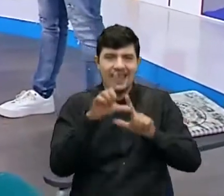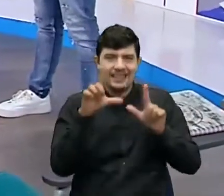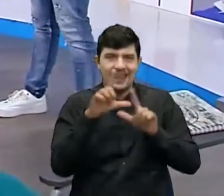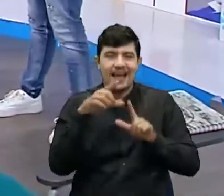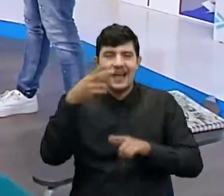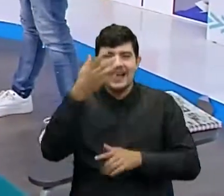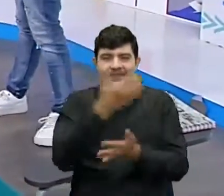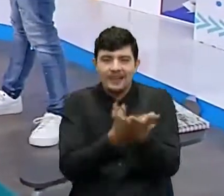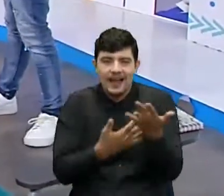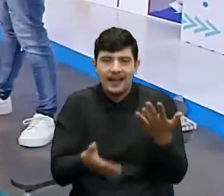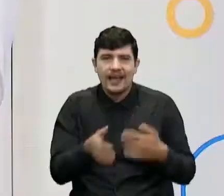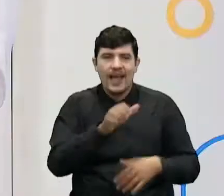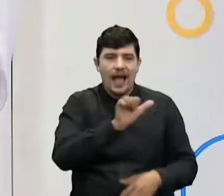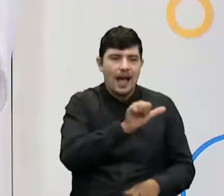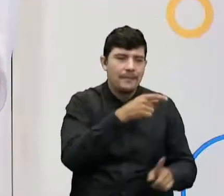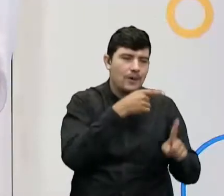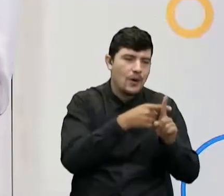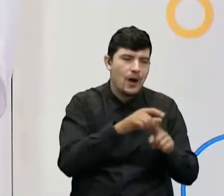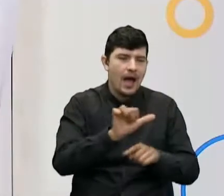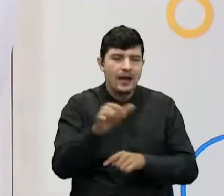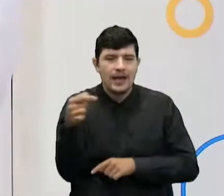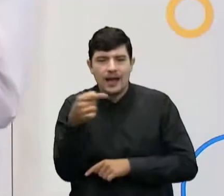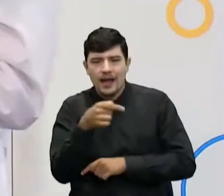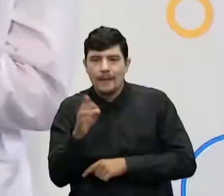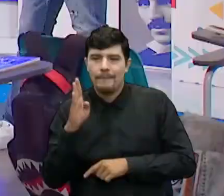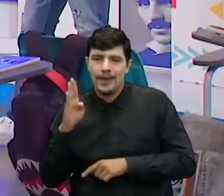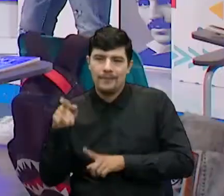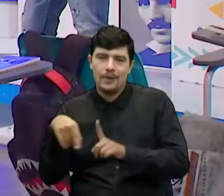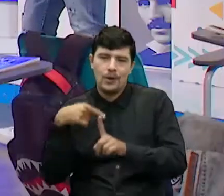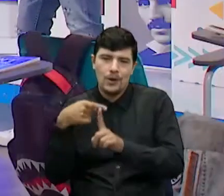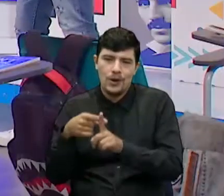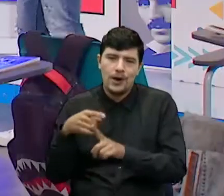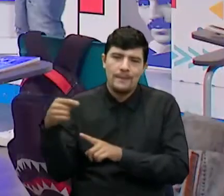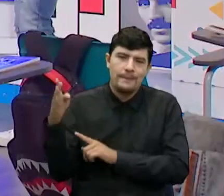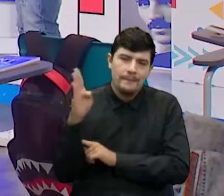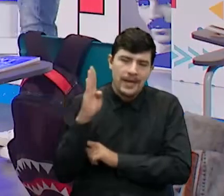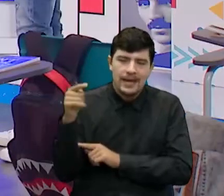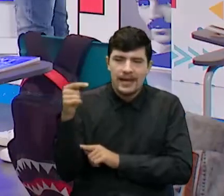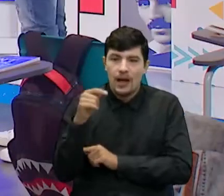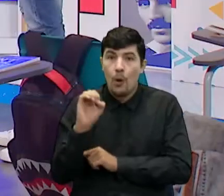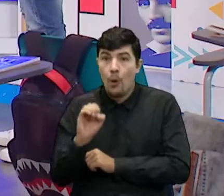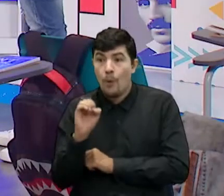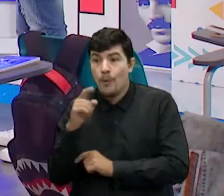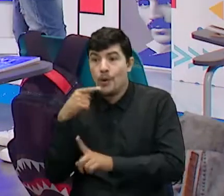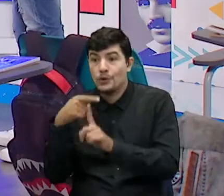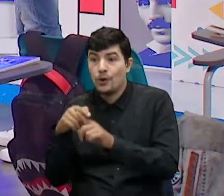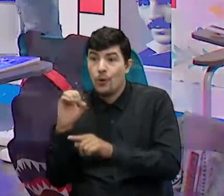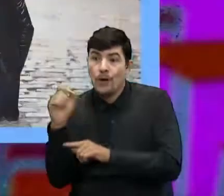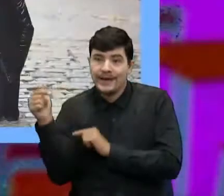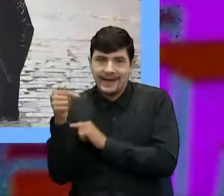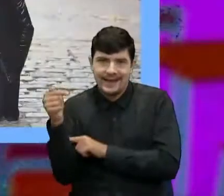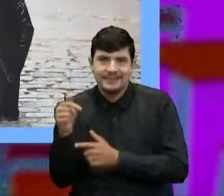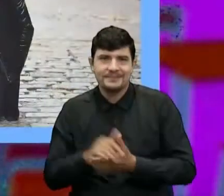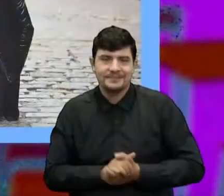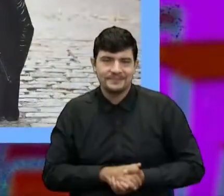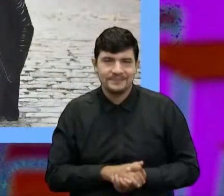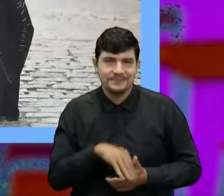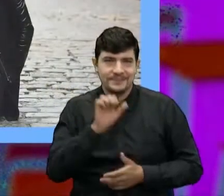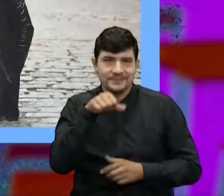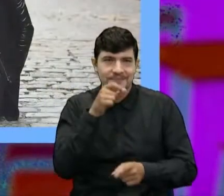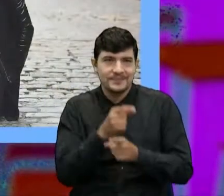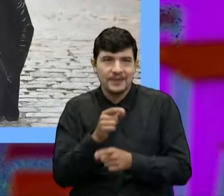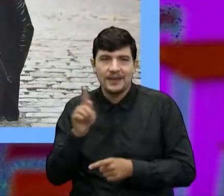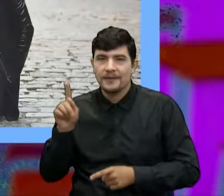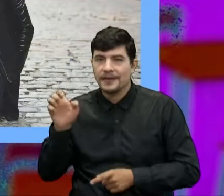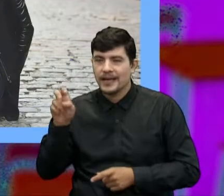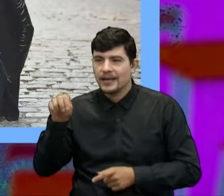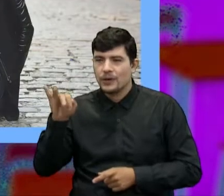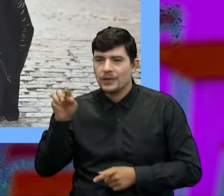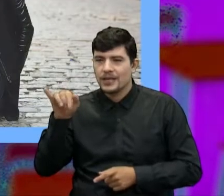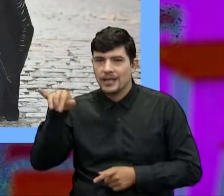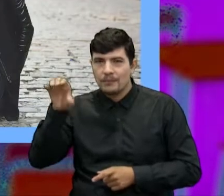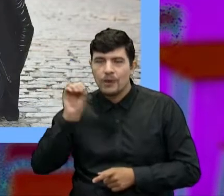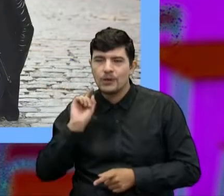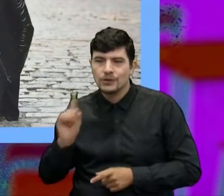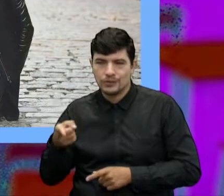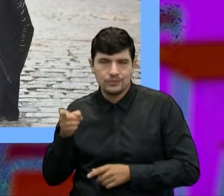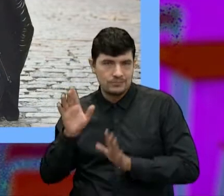ahí